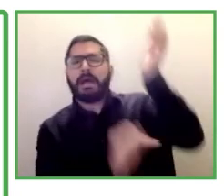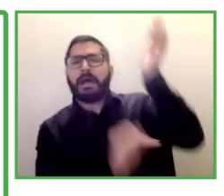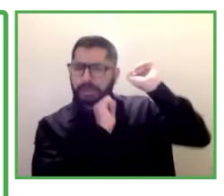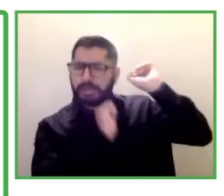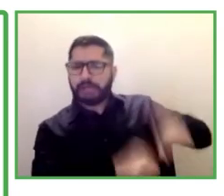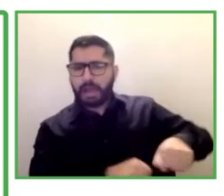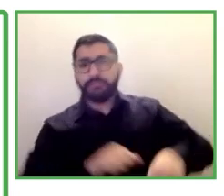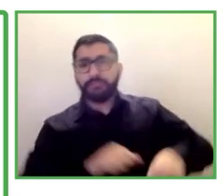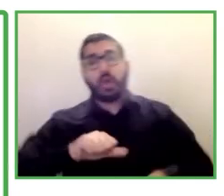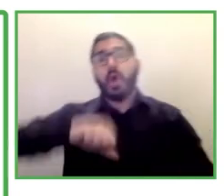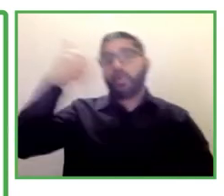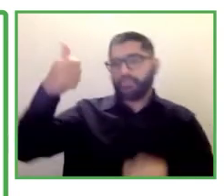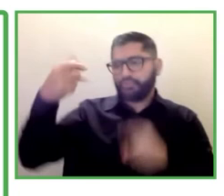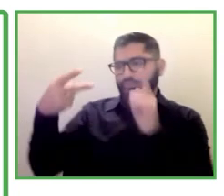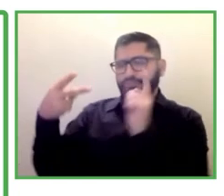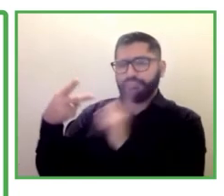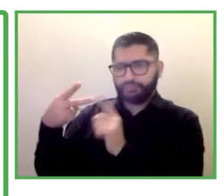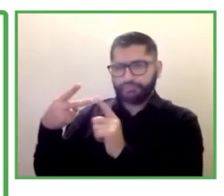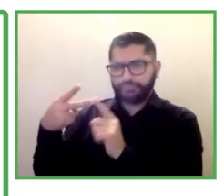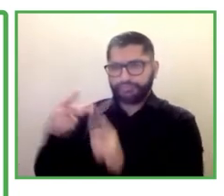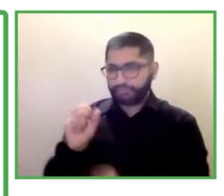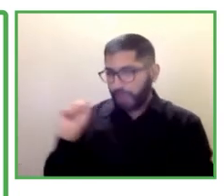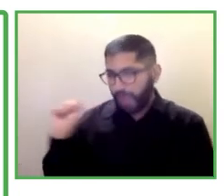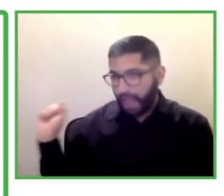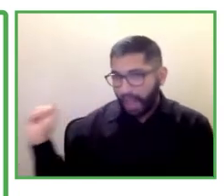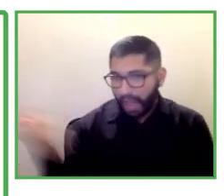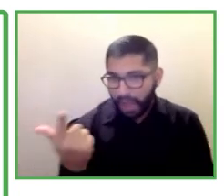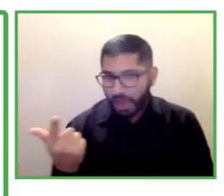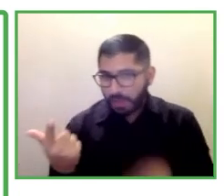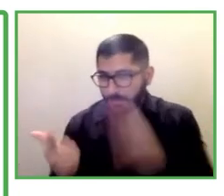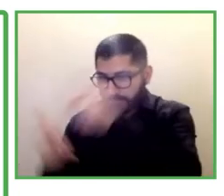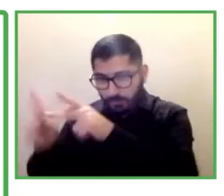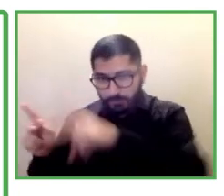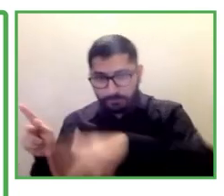contratados por la empresa, no por nosotros.